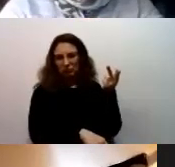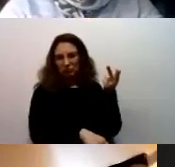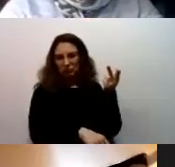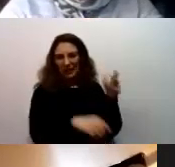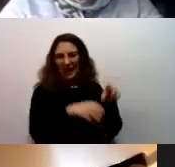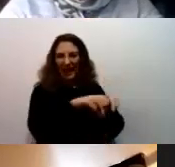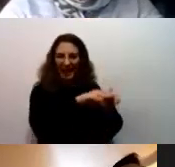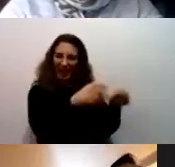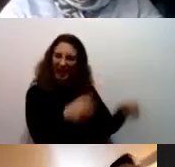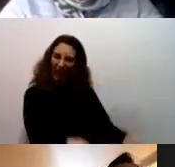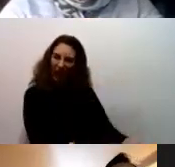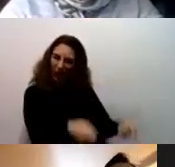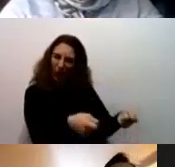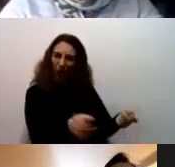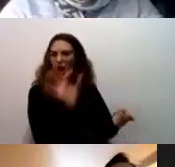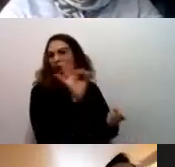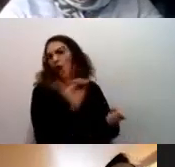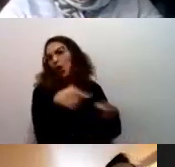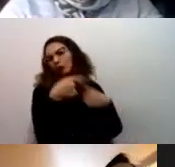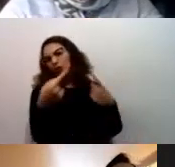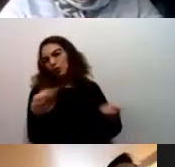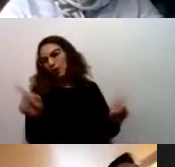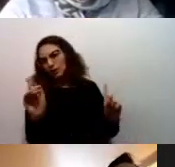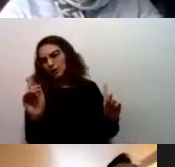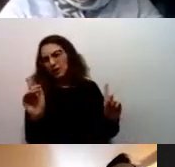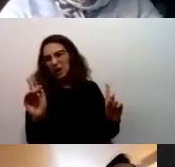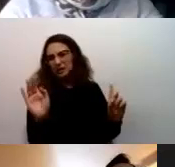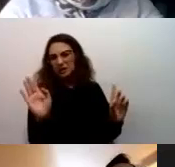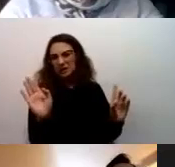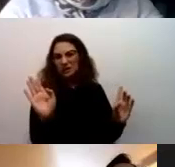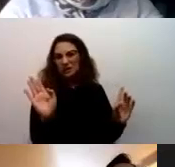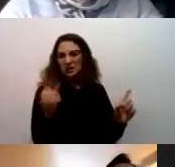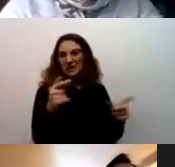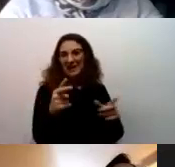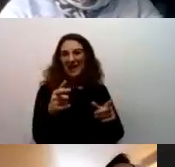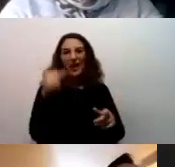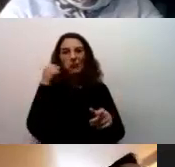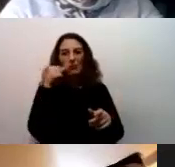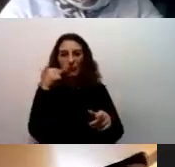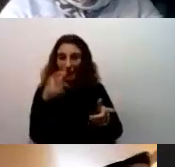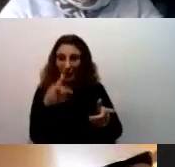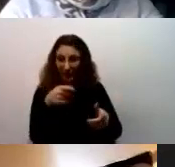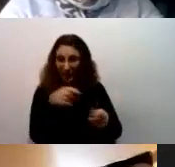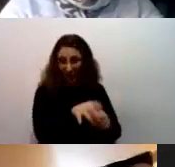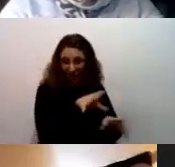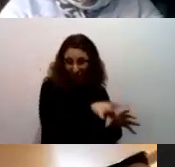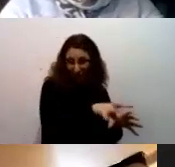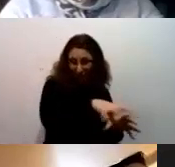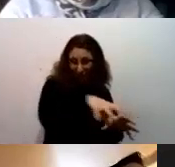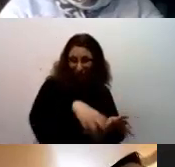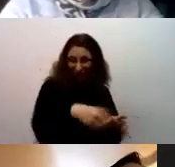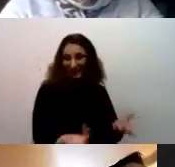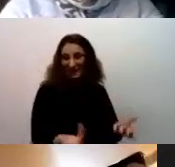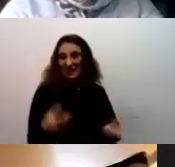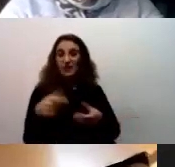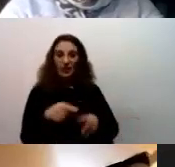cajones o situaciones que estén por los kioscos insertados dentro de la vereda. La vereda